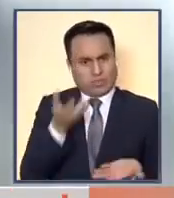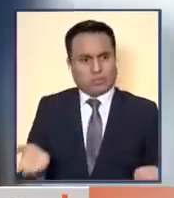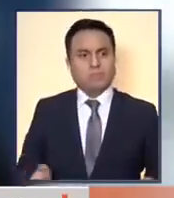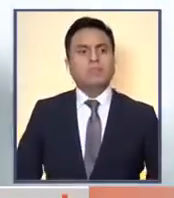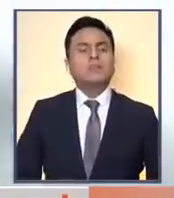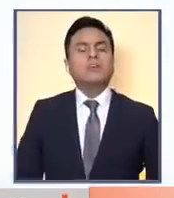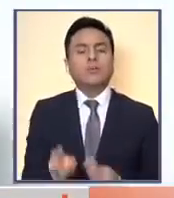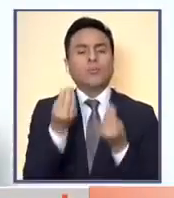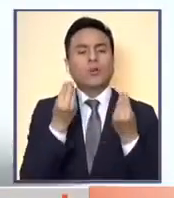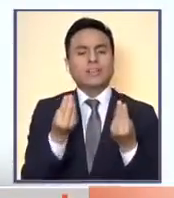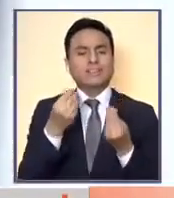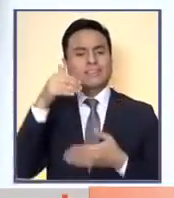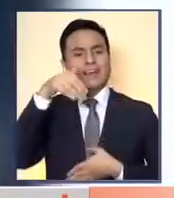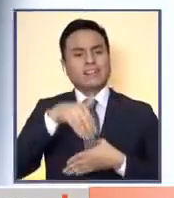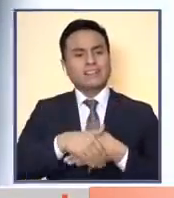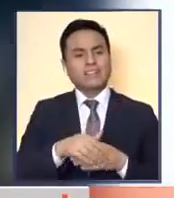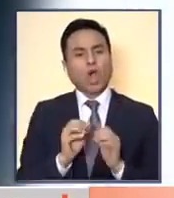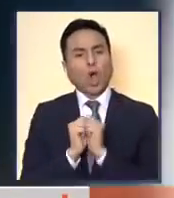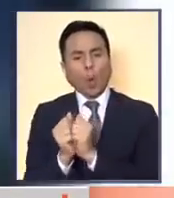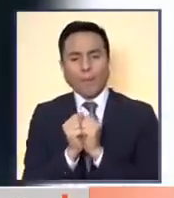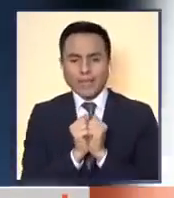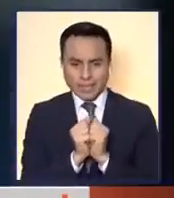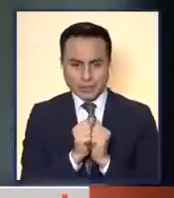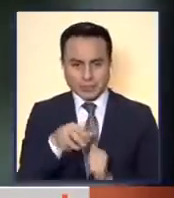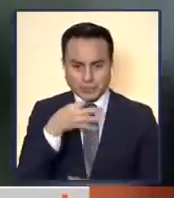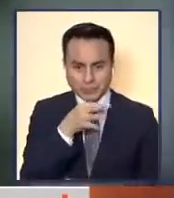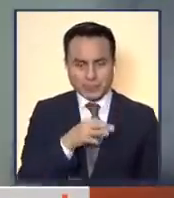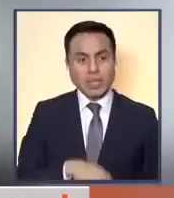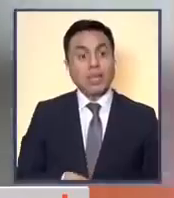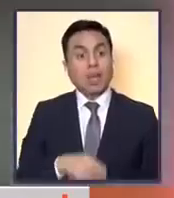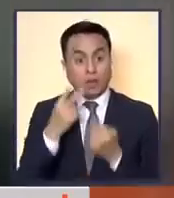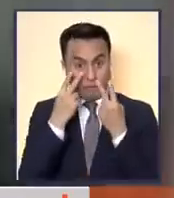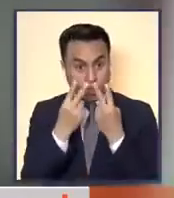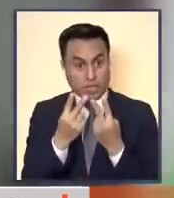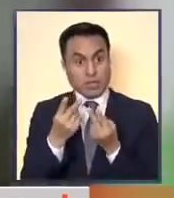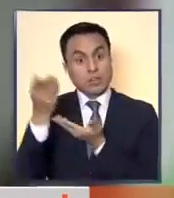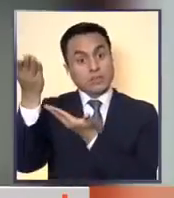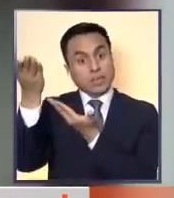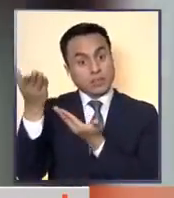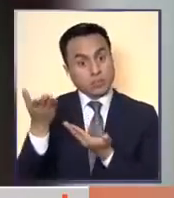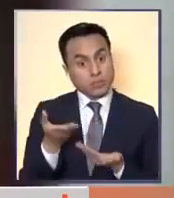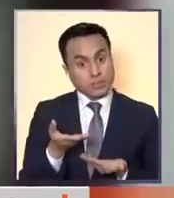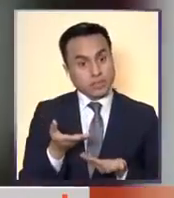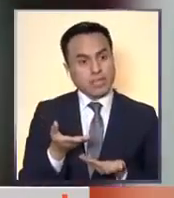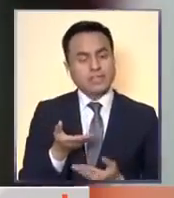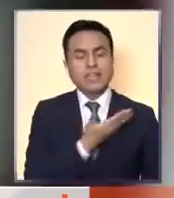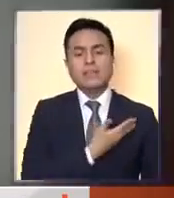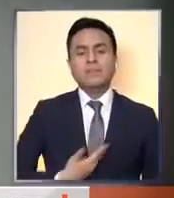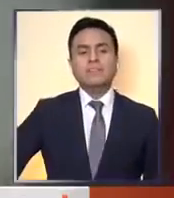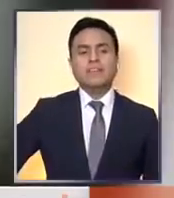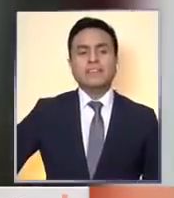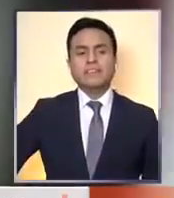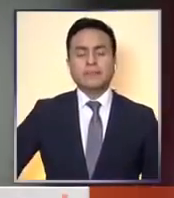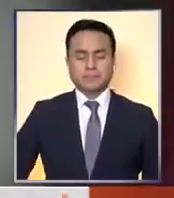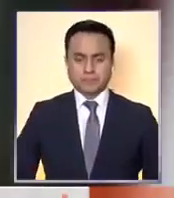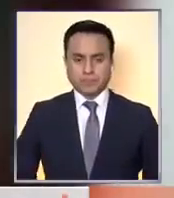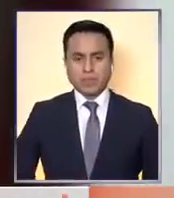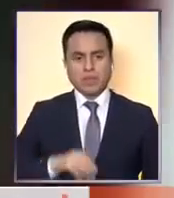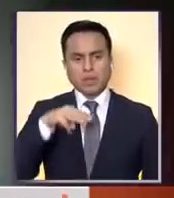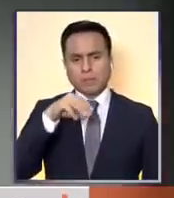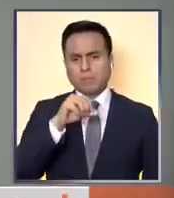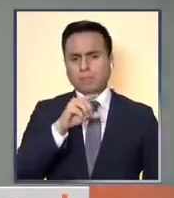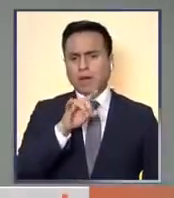Buenas tardes, compañero. Como podrán ver, estamos recibiendo la visita del presidente Maduro